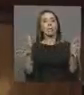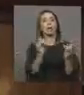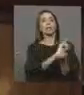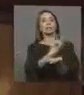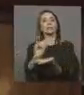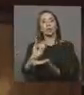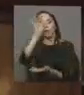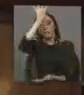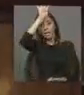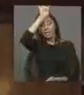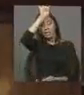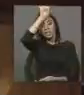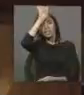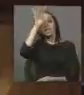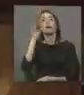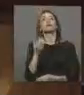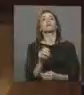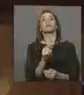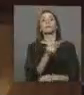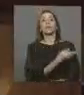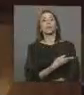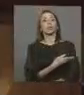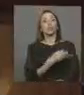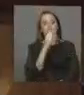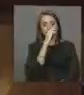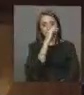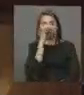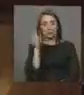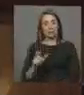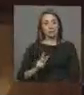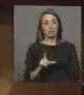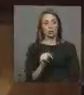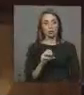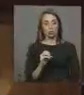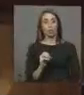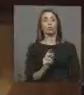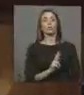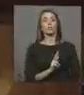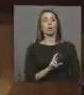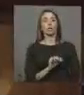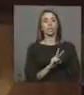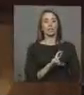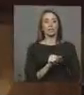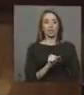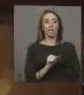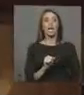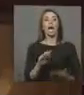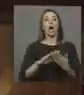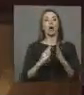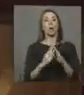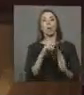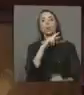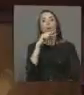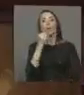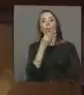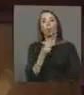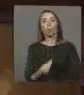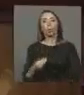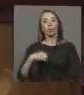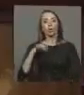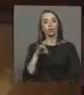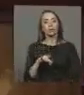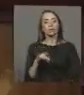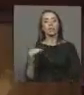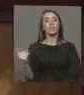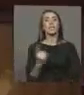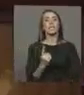evangélicas y protestantes, encabezada por don Emiliano Soto y el obispo Francisco Rivera. La comunidad judía de Chile, representada por